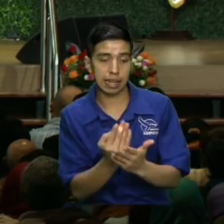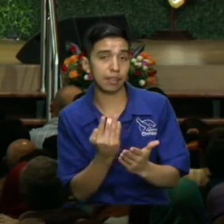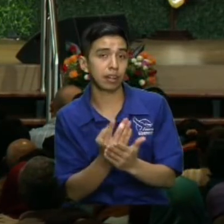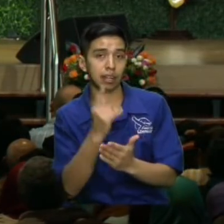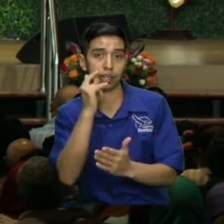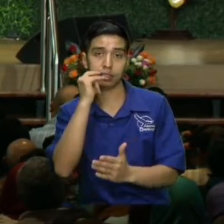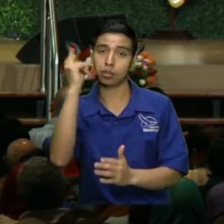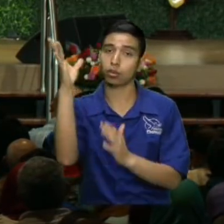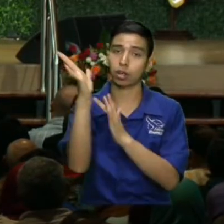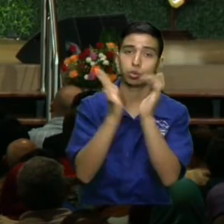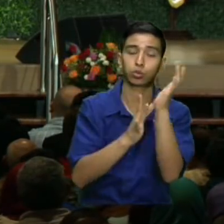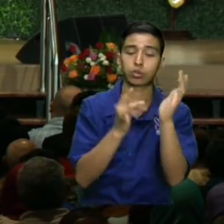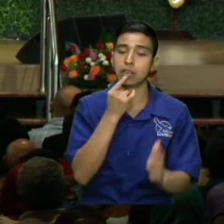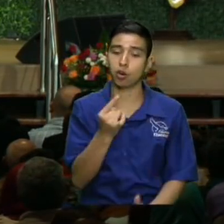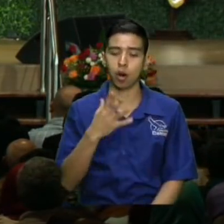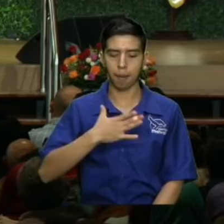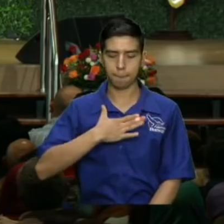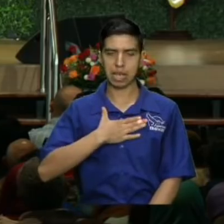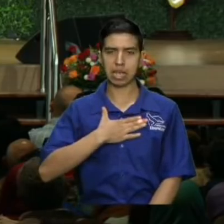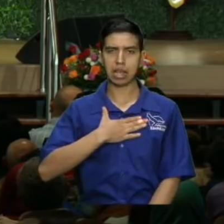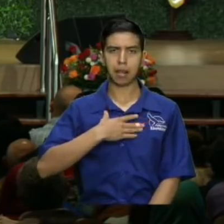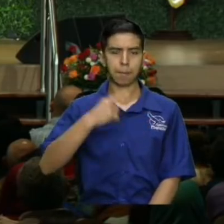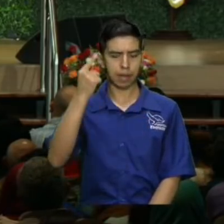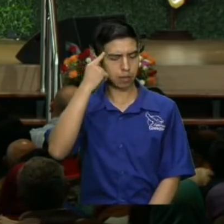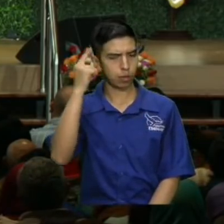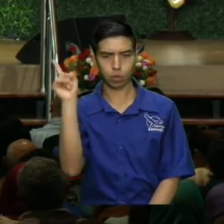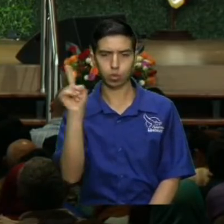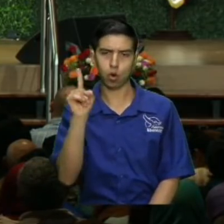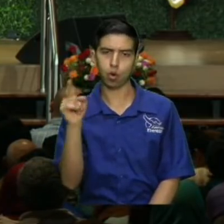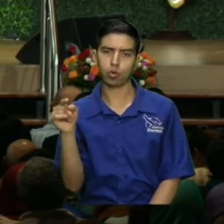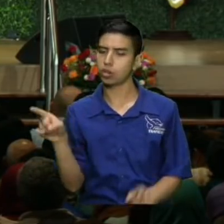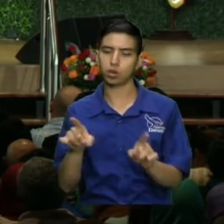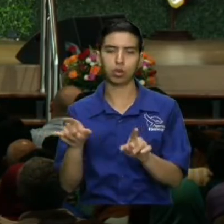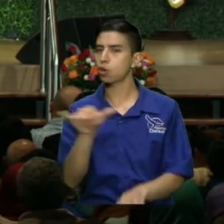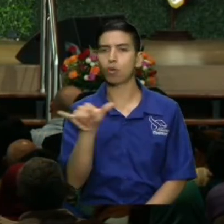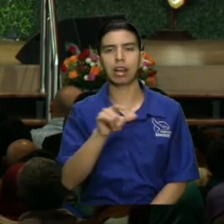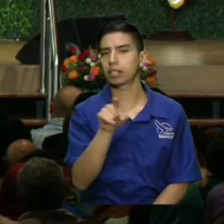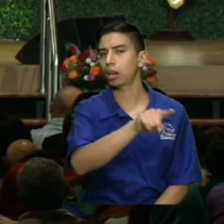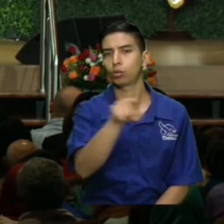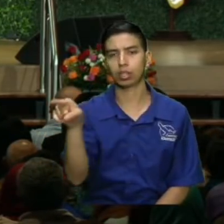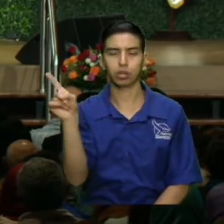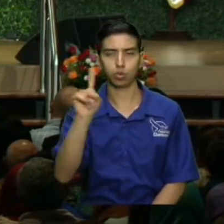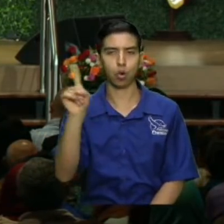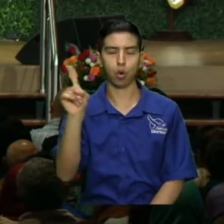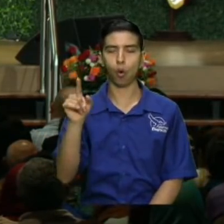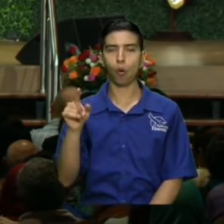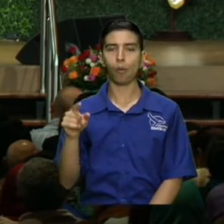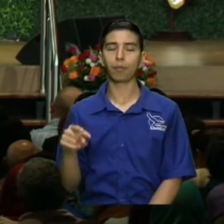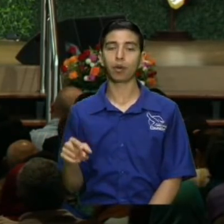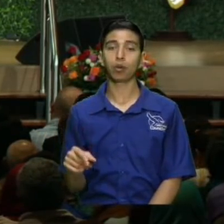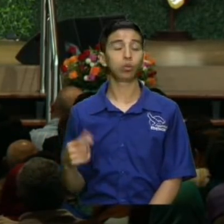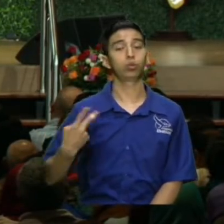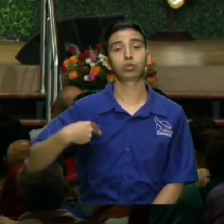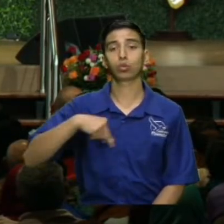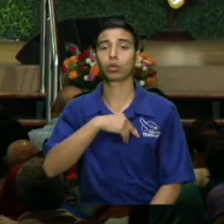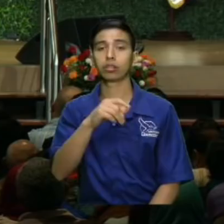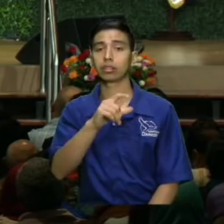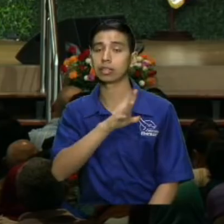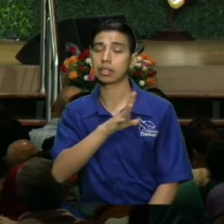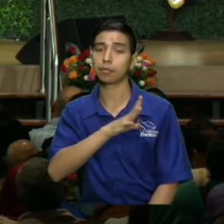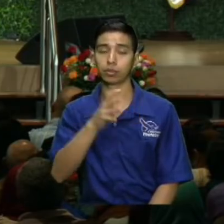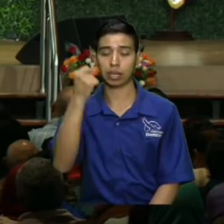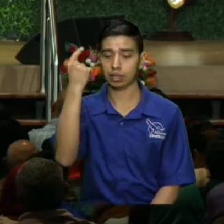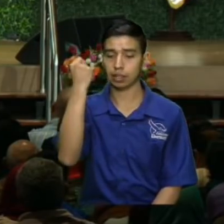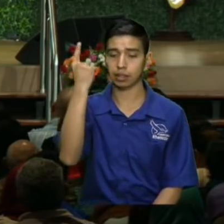pensamientos no son tus pensamientos. Entonces lo que tenemos que obtener son los pensamientos de Dios en lo profundo de